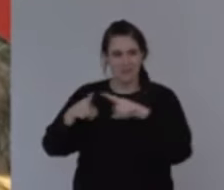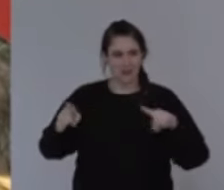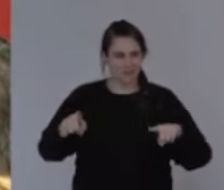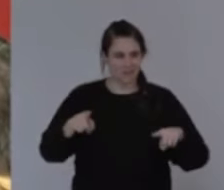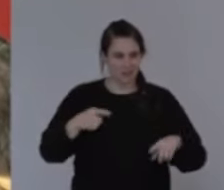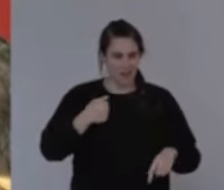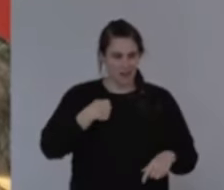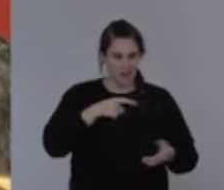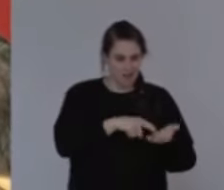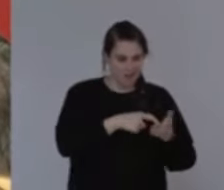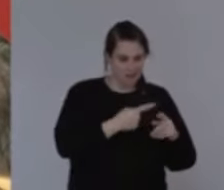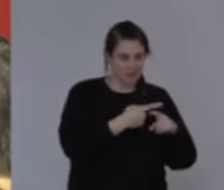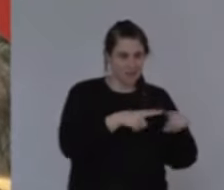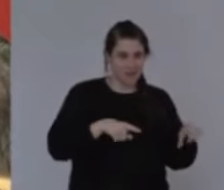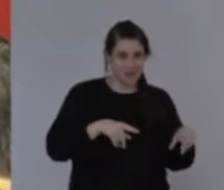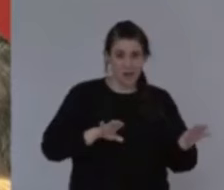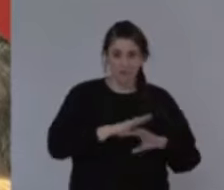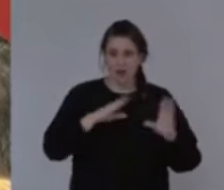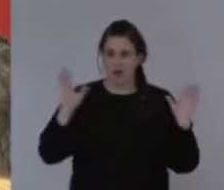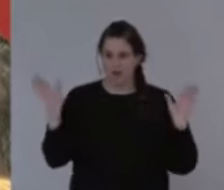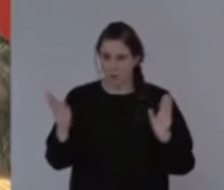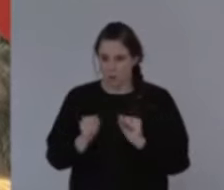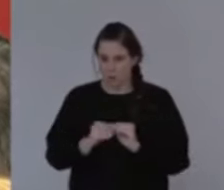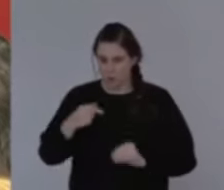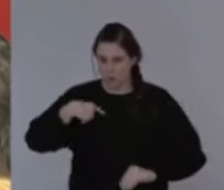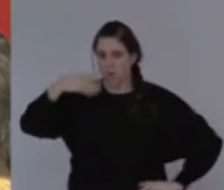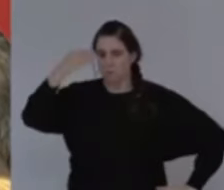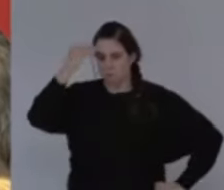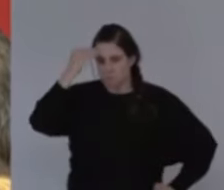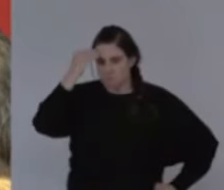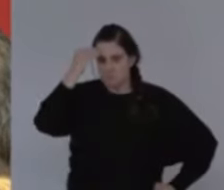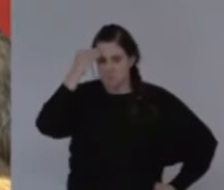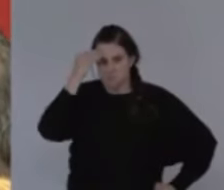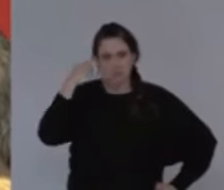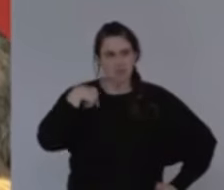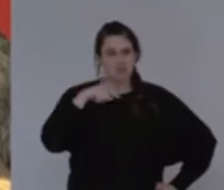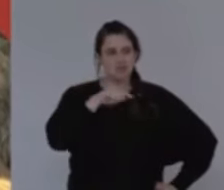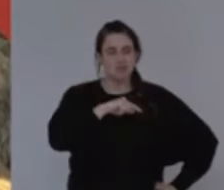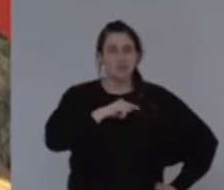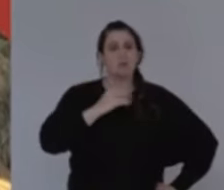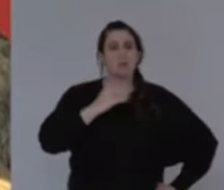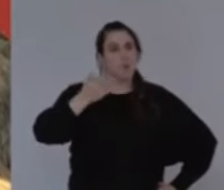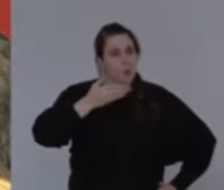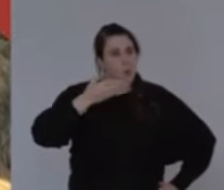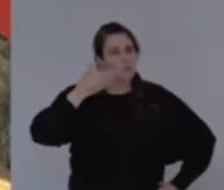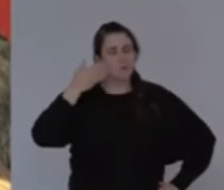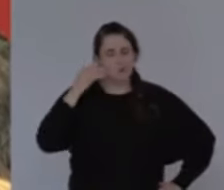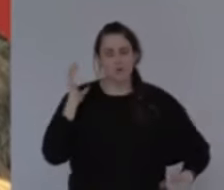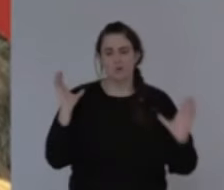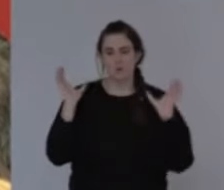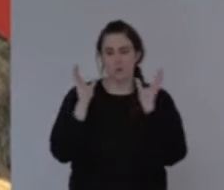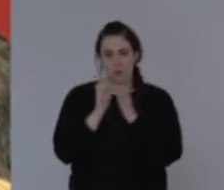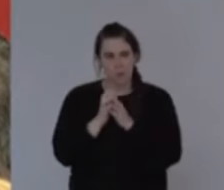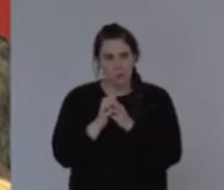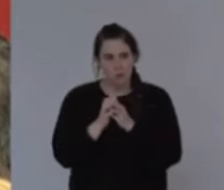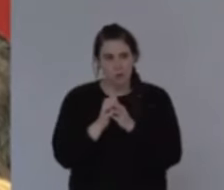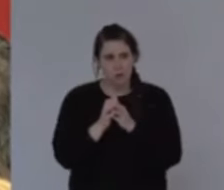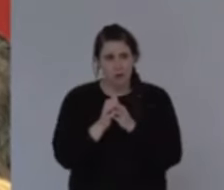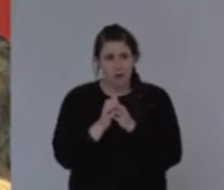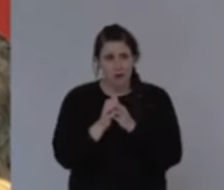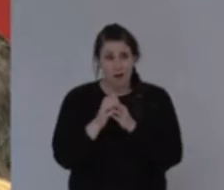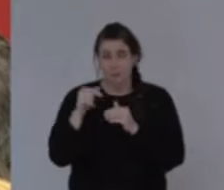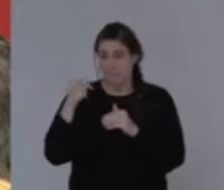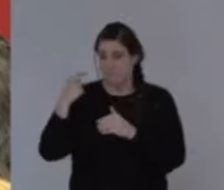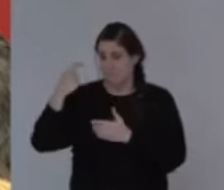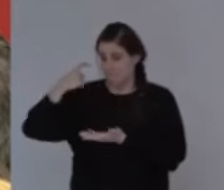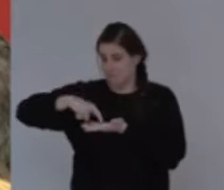otra. ¿Y sabéis la conclusión a la que he llegado? Que me siento muy orgulloso de estar en un partido, no al que le